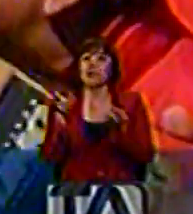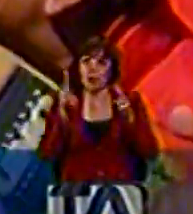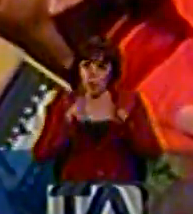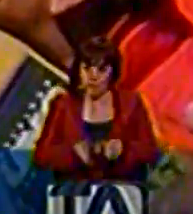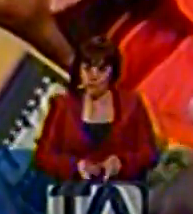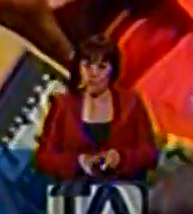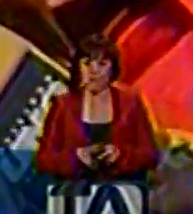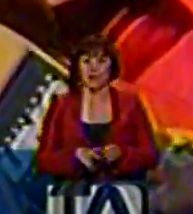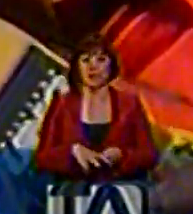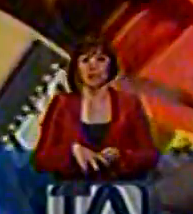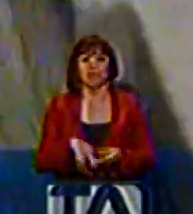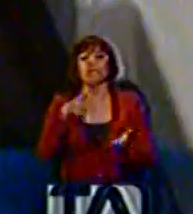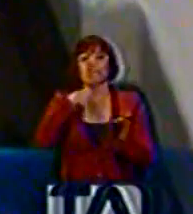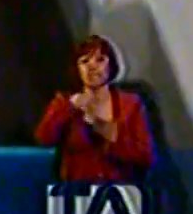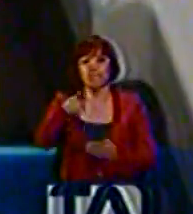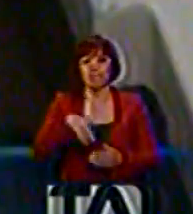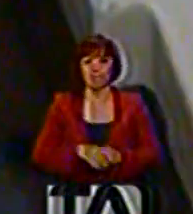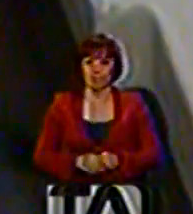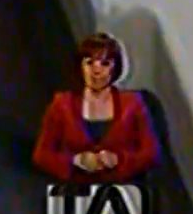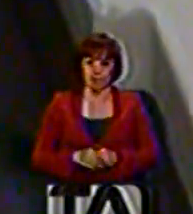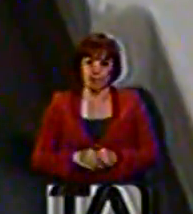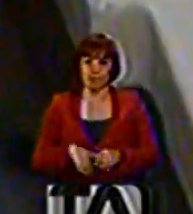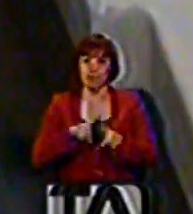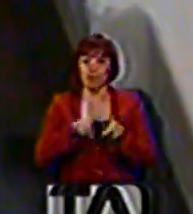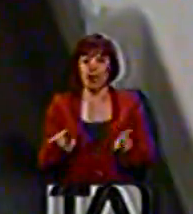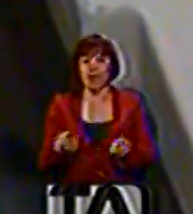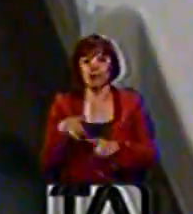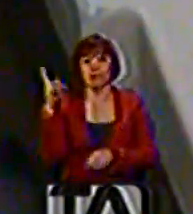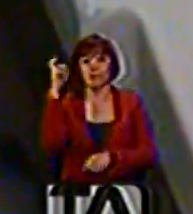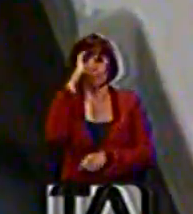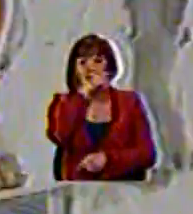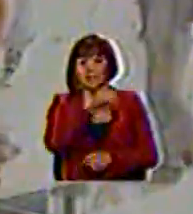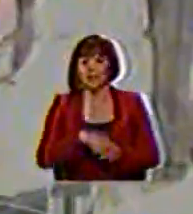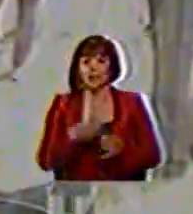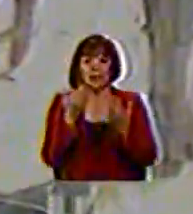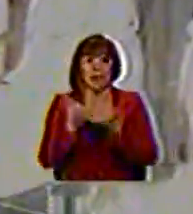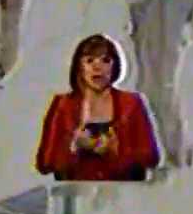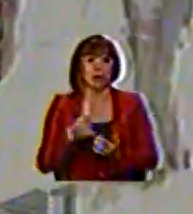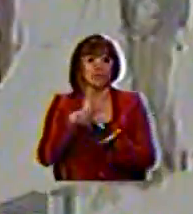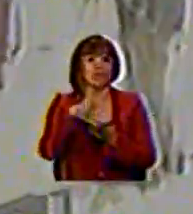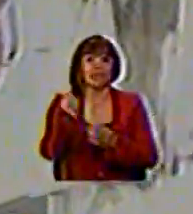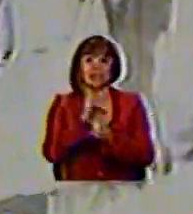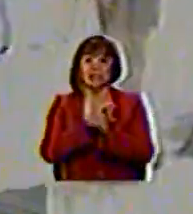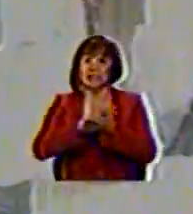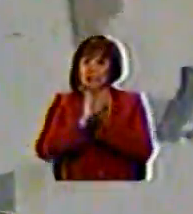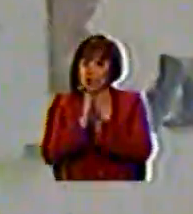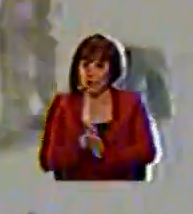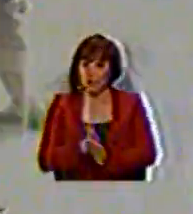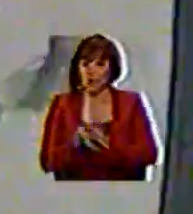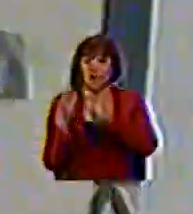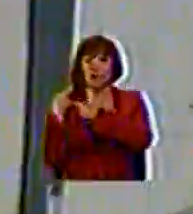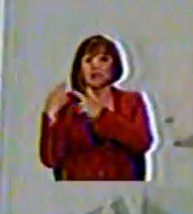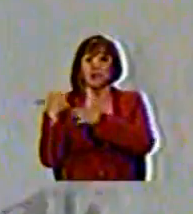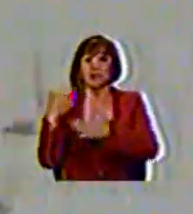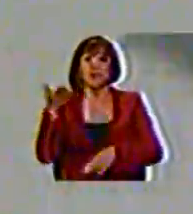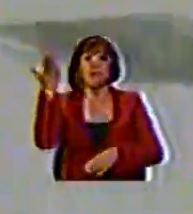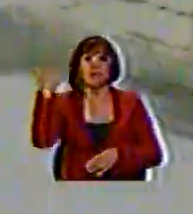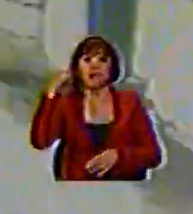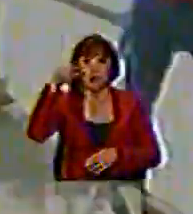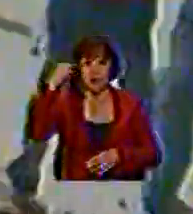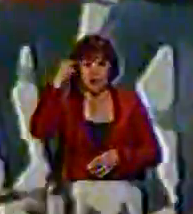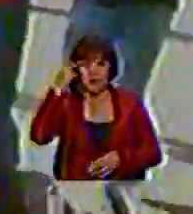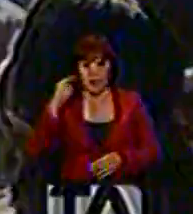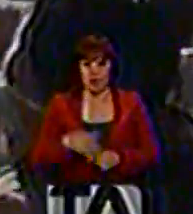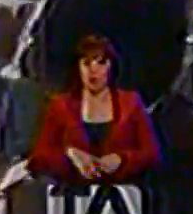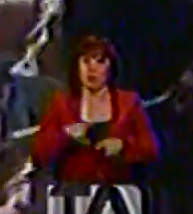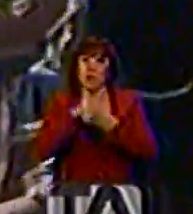el ministro disponga de economía. Que las cifras en rojo en las finanzas de los medios incautados son responsabilidad del gobierno anterior, reiteró Michelena, y que por